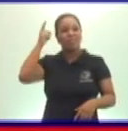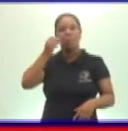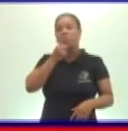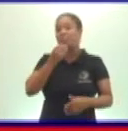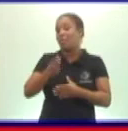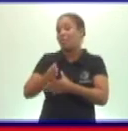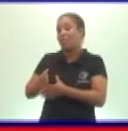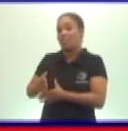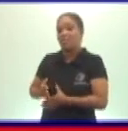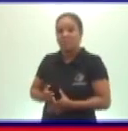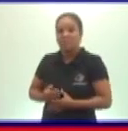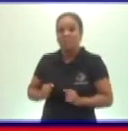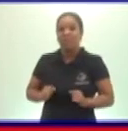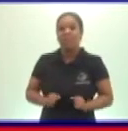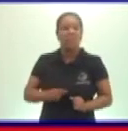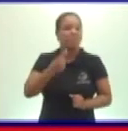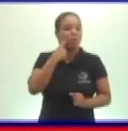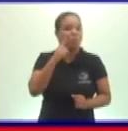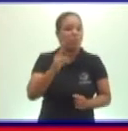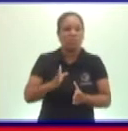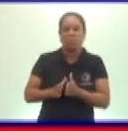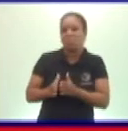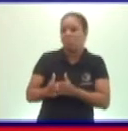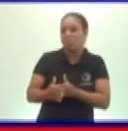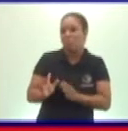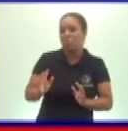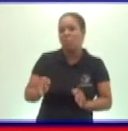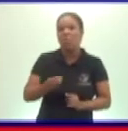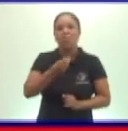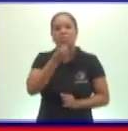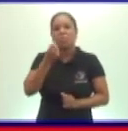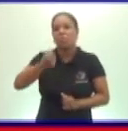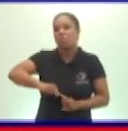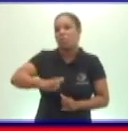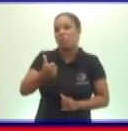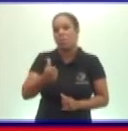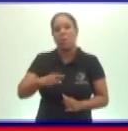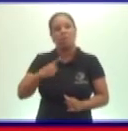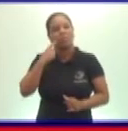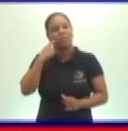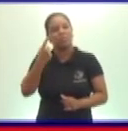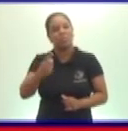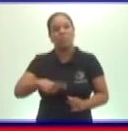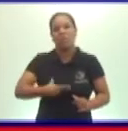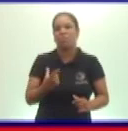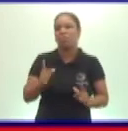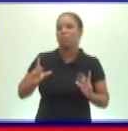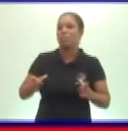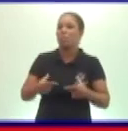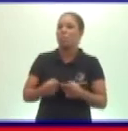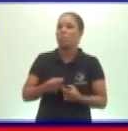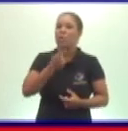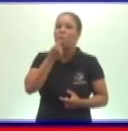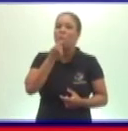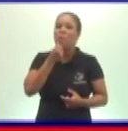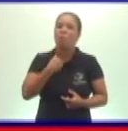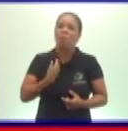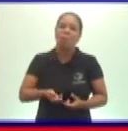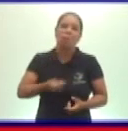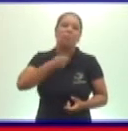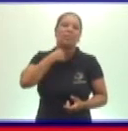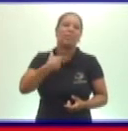diversas, expresan un comportamiento que se revela en la cultura política. Bueno, pues bien, ¿cómo se ejemplifica en